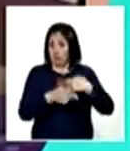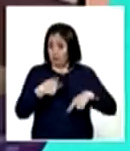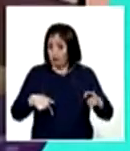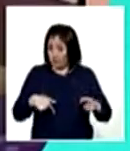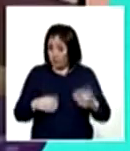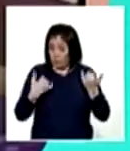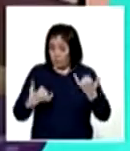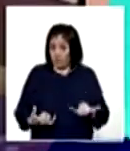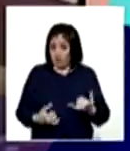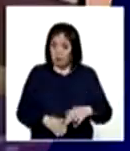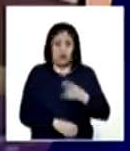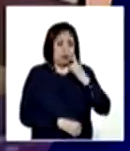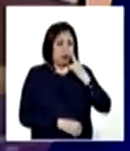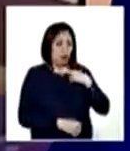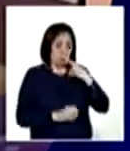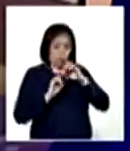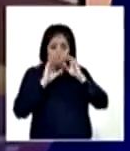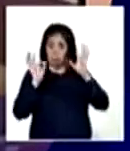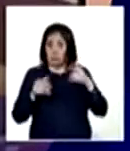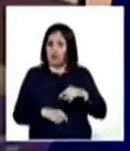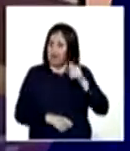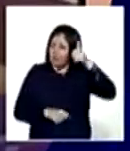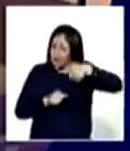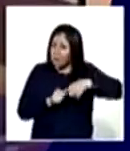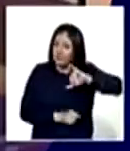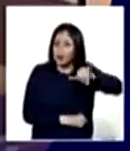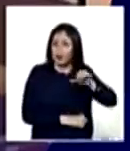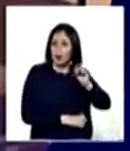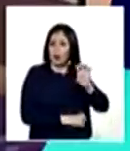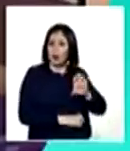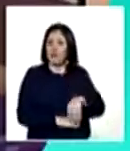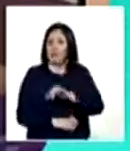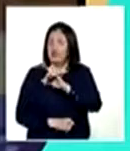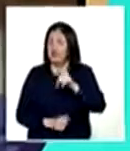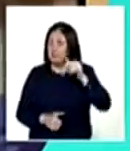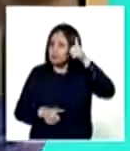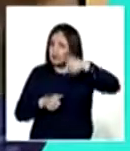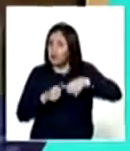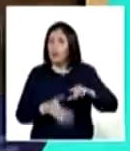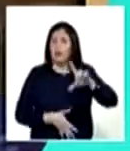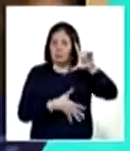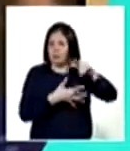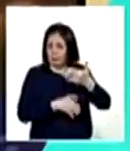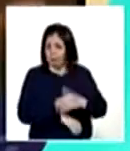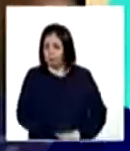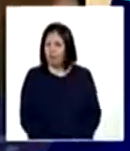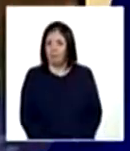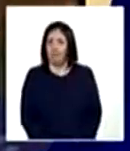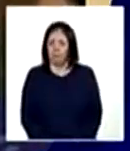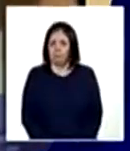En este feriado recordaremos al gran Joe Arroyo en nuestras efemérides latinas.